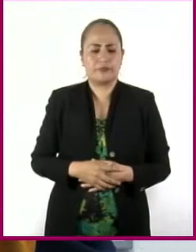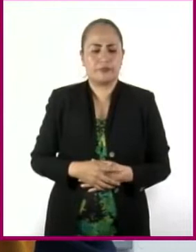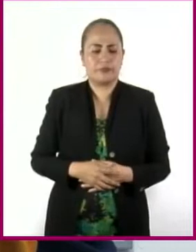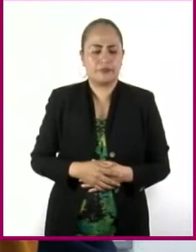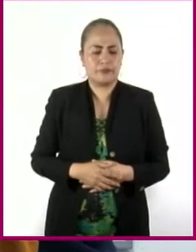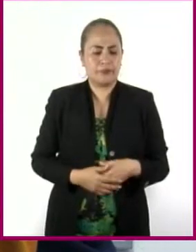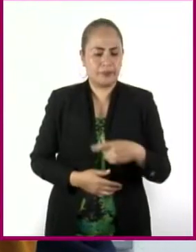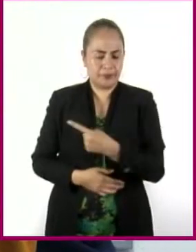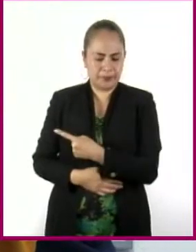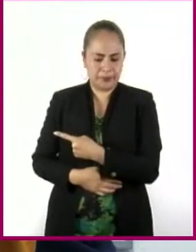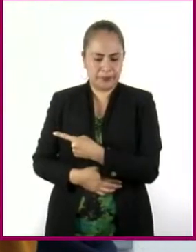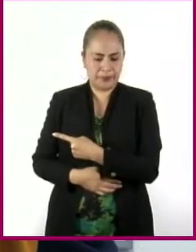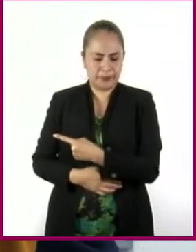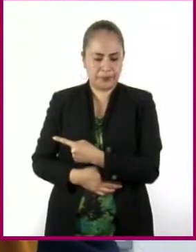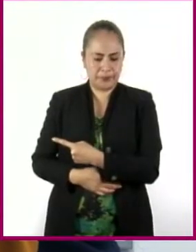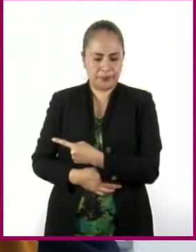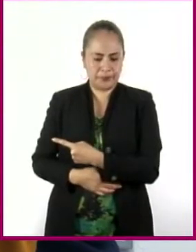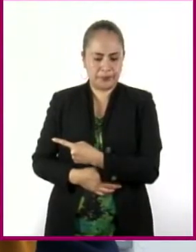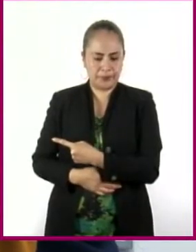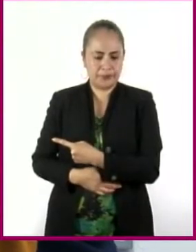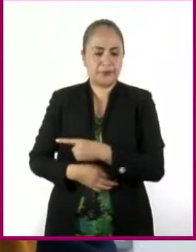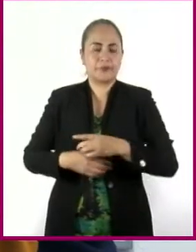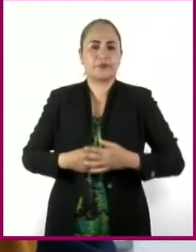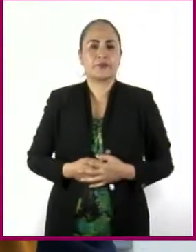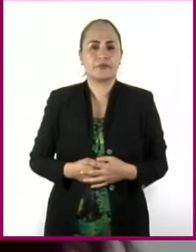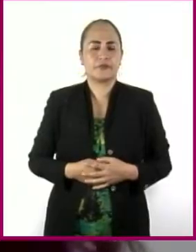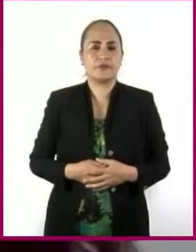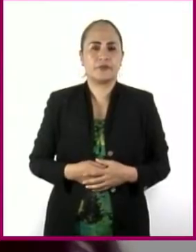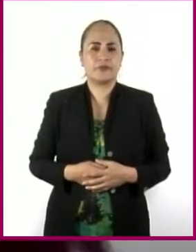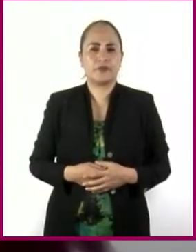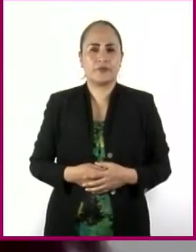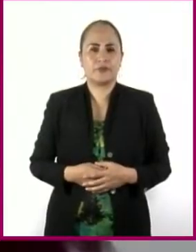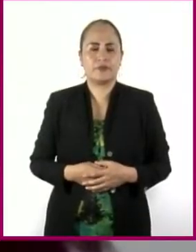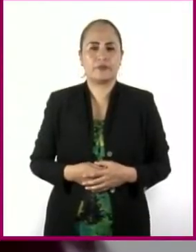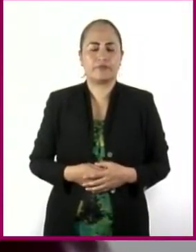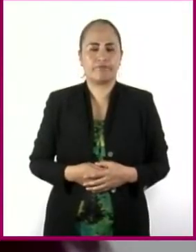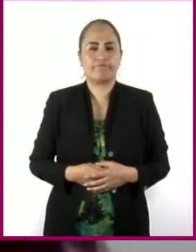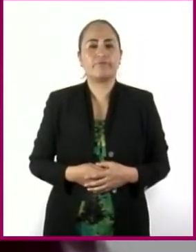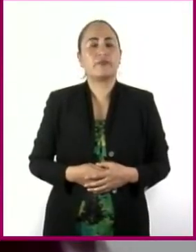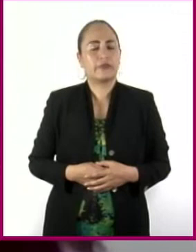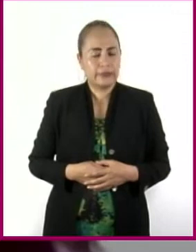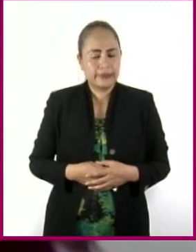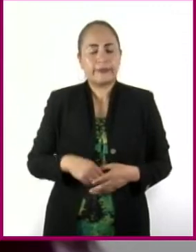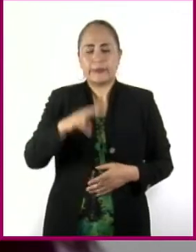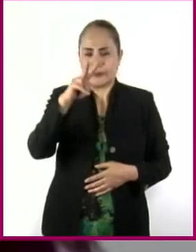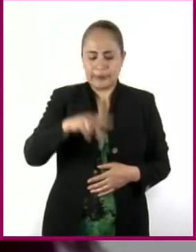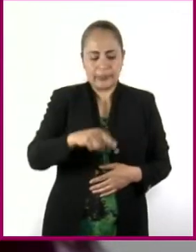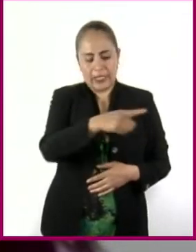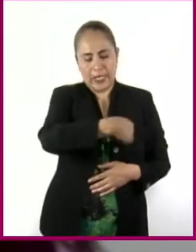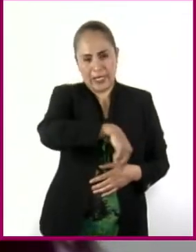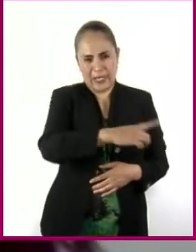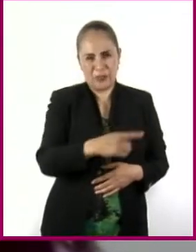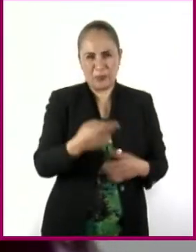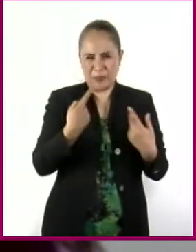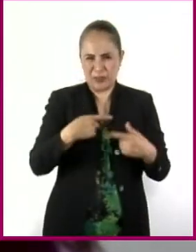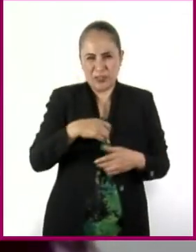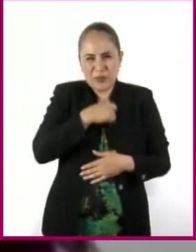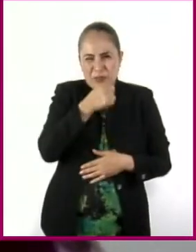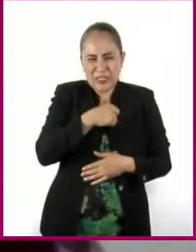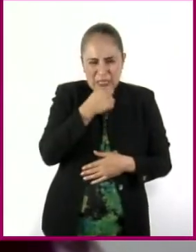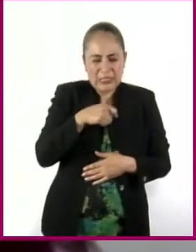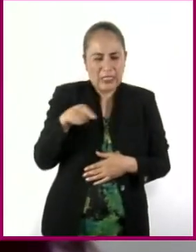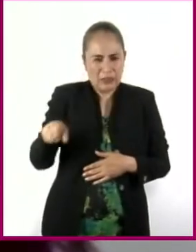el Estado y la sociedad con las personas mayores? De mucho reconocimiento de este grupo